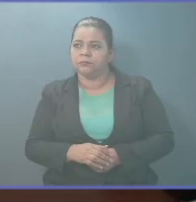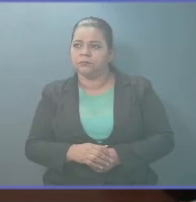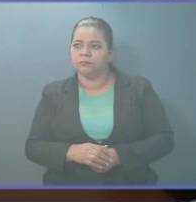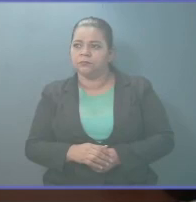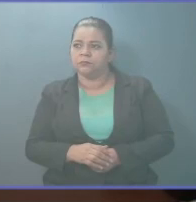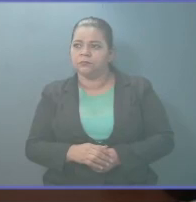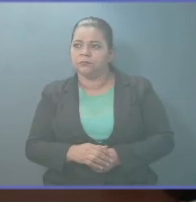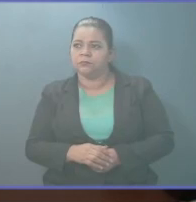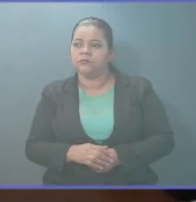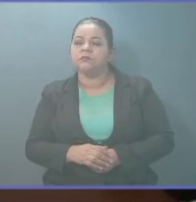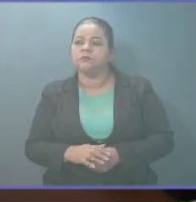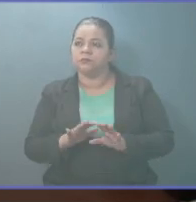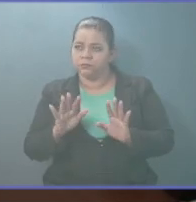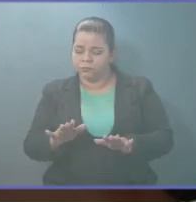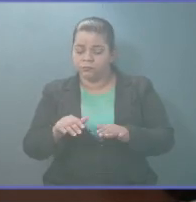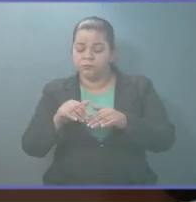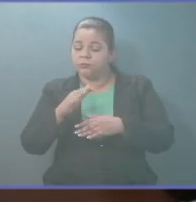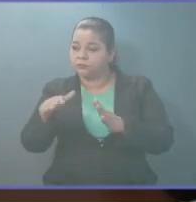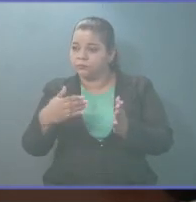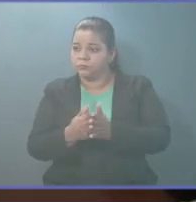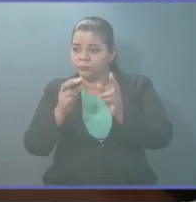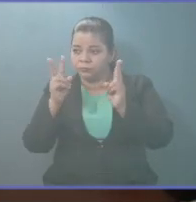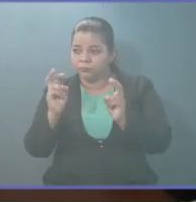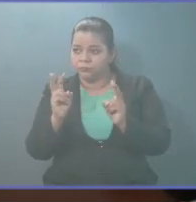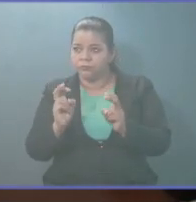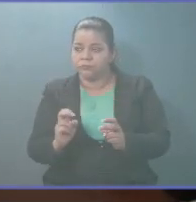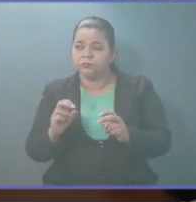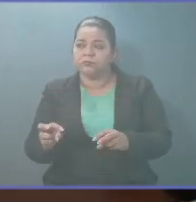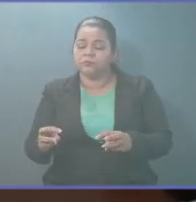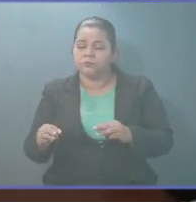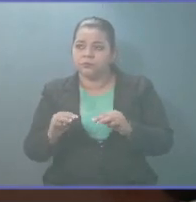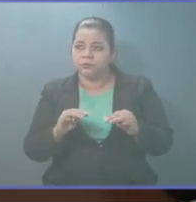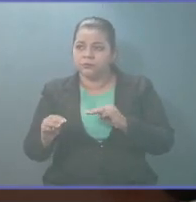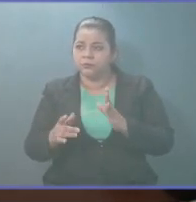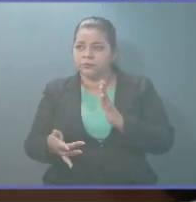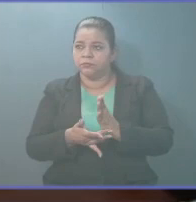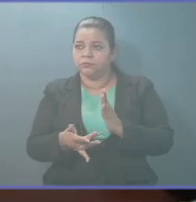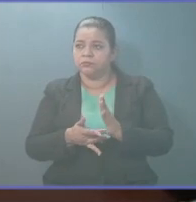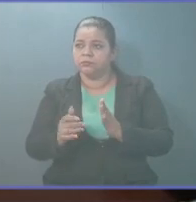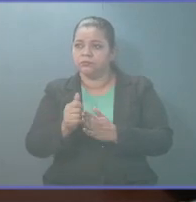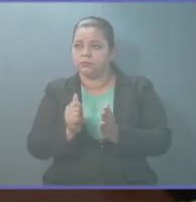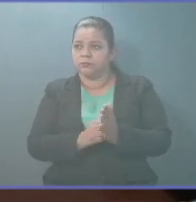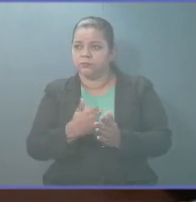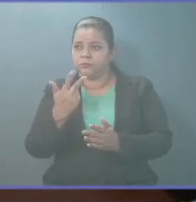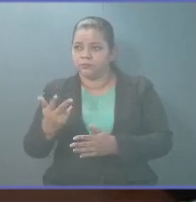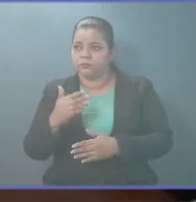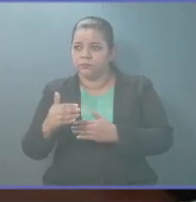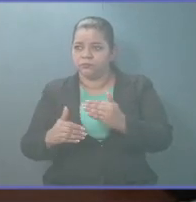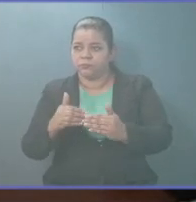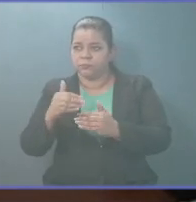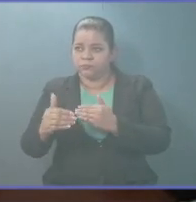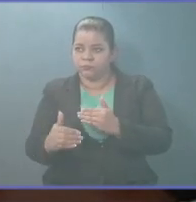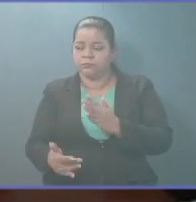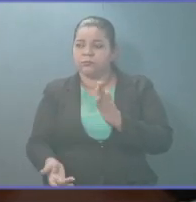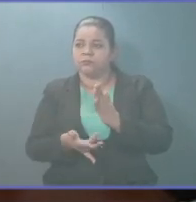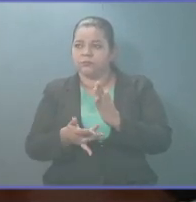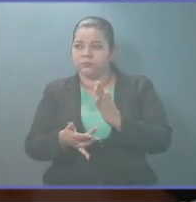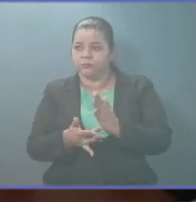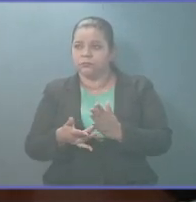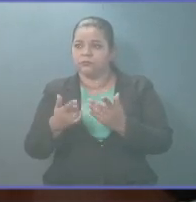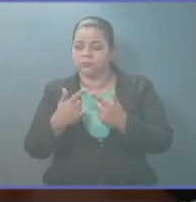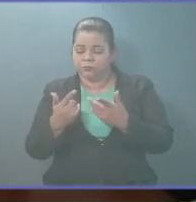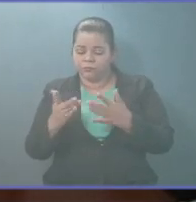Gracias. Preferencia para las contrataciones en administración pública, artículo 100. En los procesos de licitación pública o libre gestión